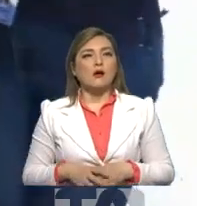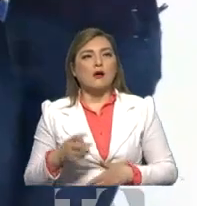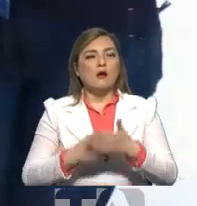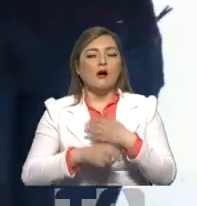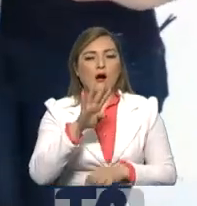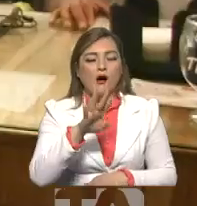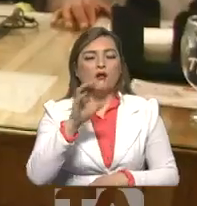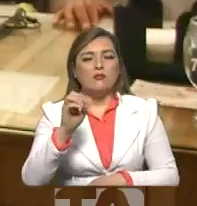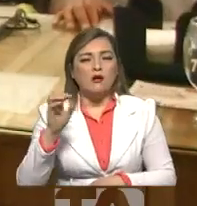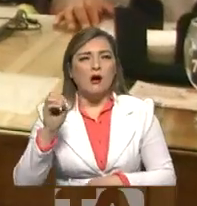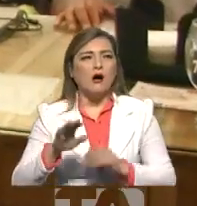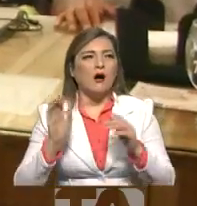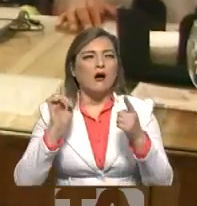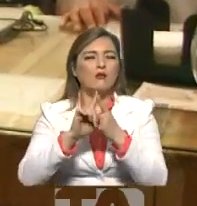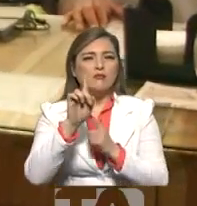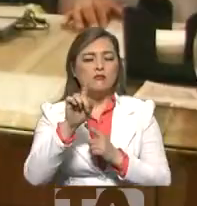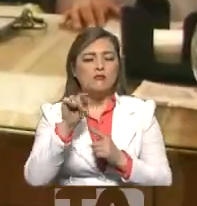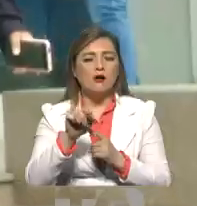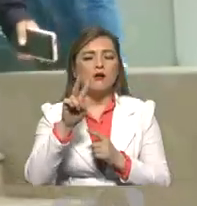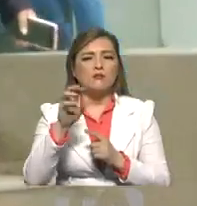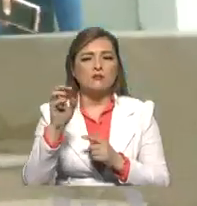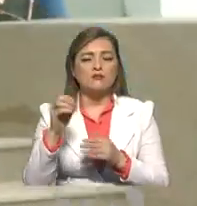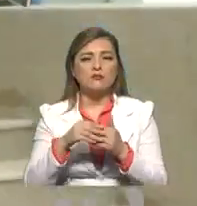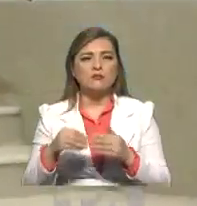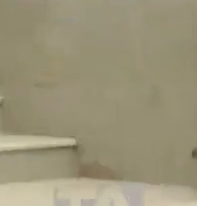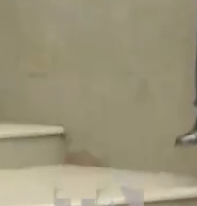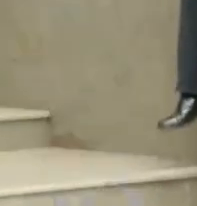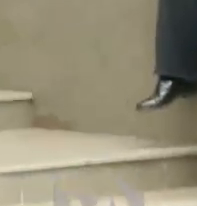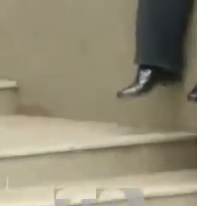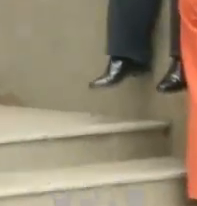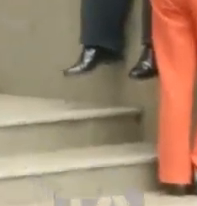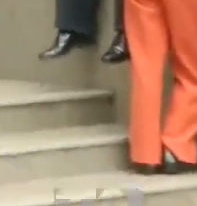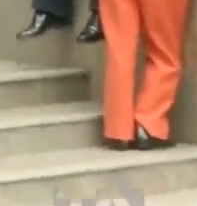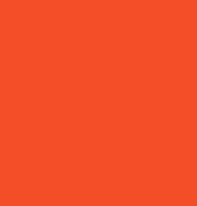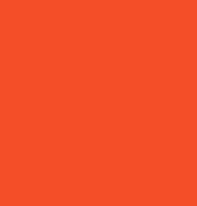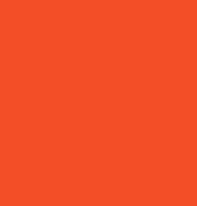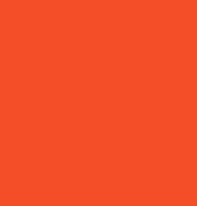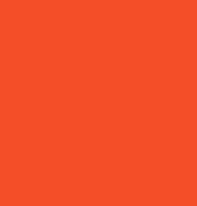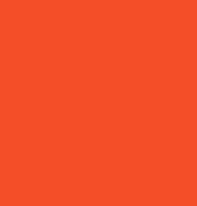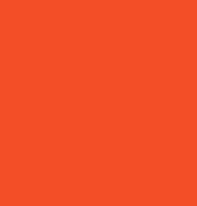$400 a $1,200. Fernanda Ceballos, 24 horas.